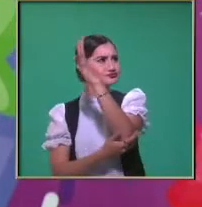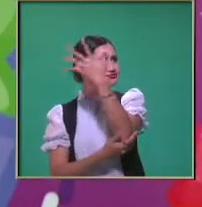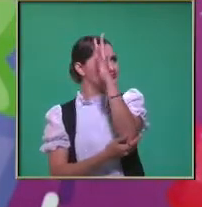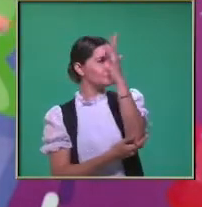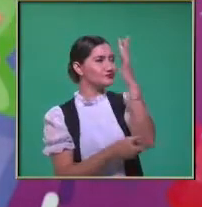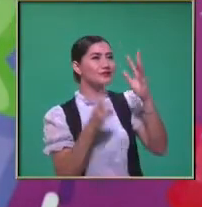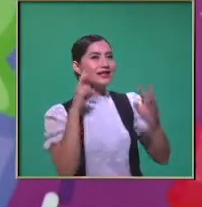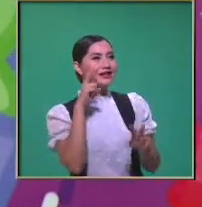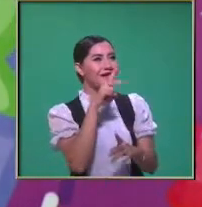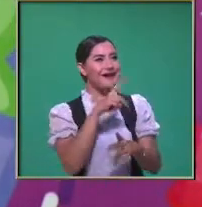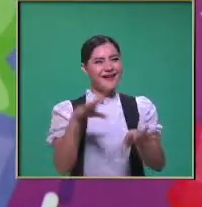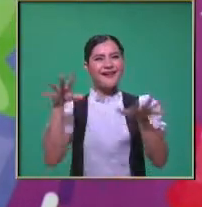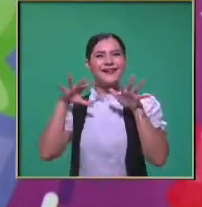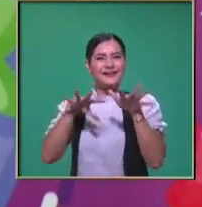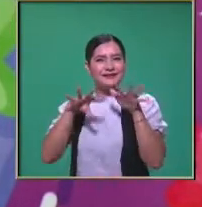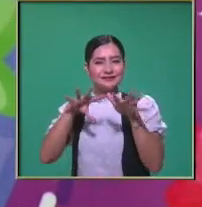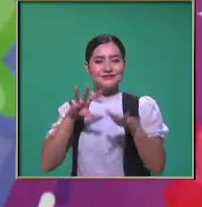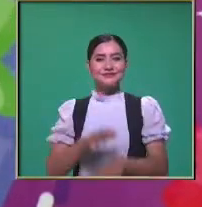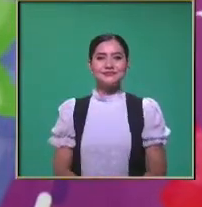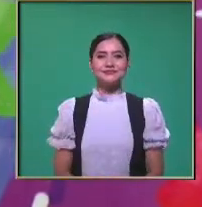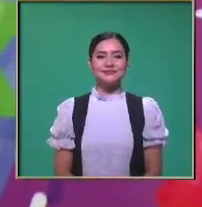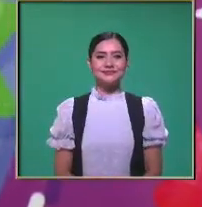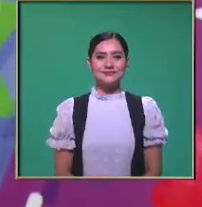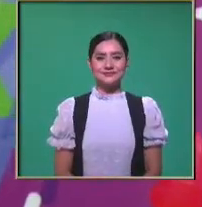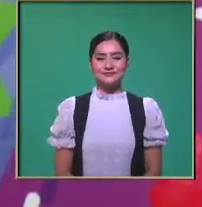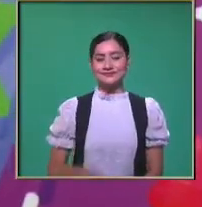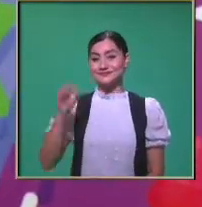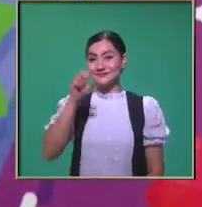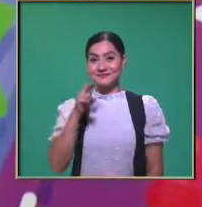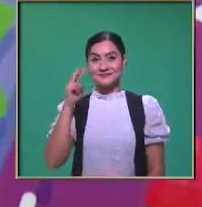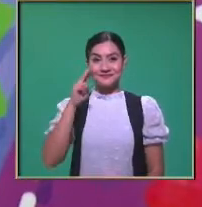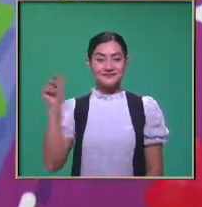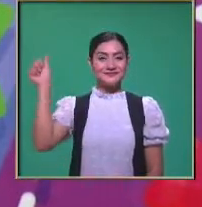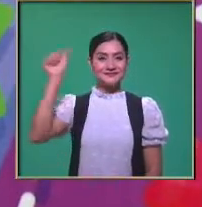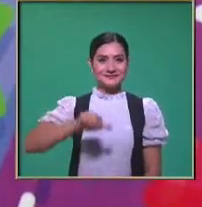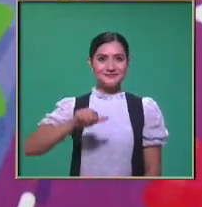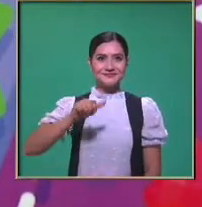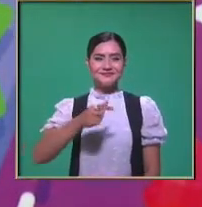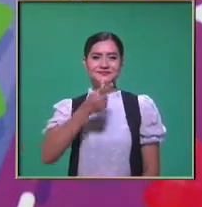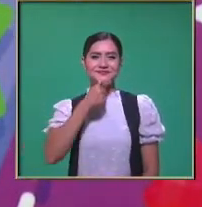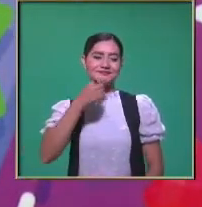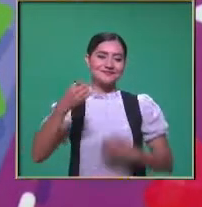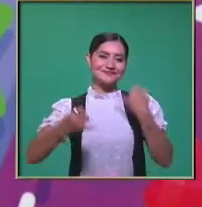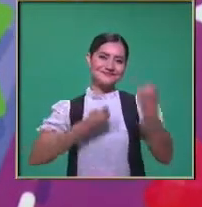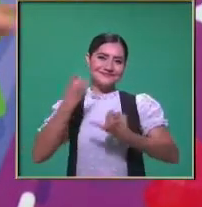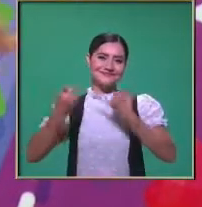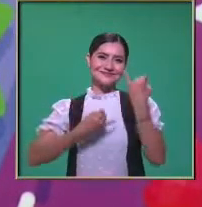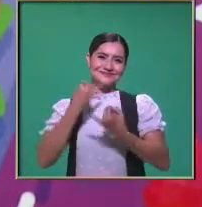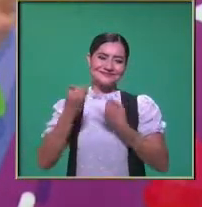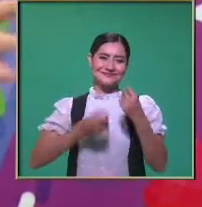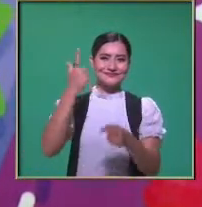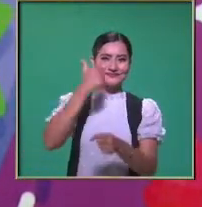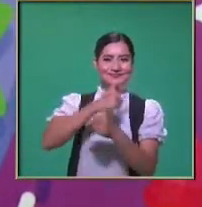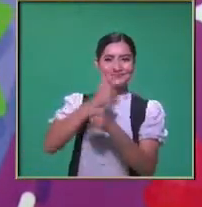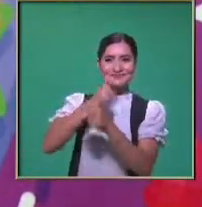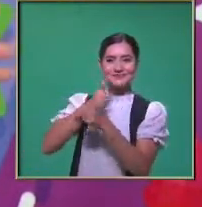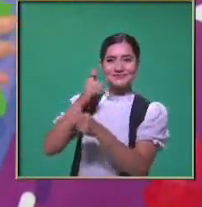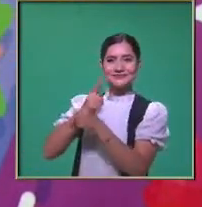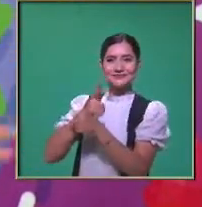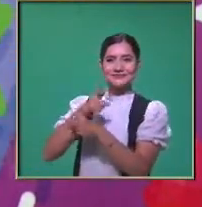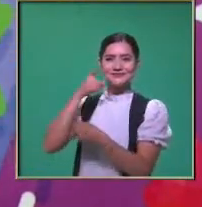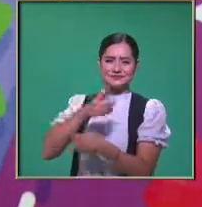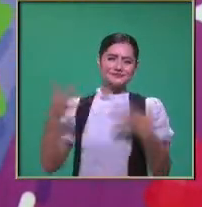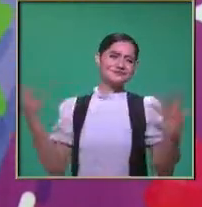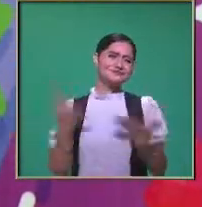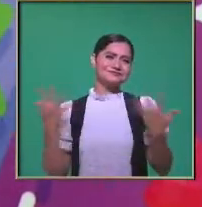el movimiento y acá nosotros vamos a ver que él experimente y juegue con el viento y se dé cuenta de cómo es que se